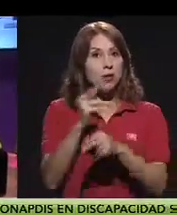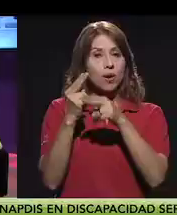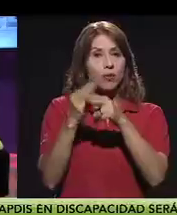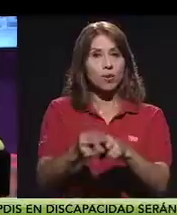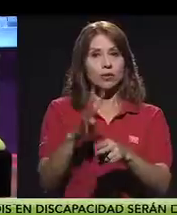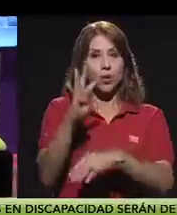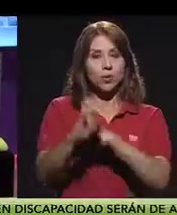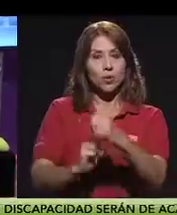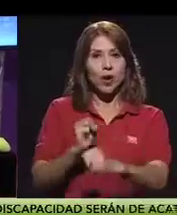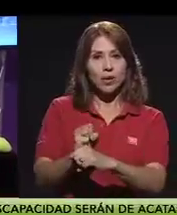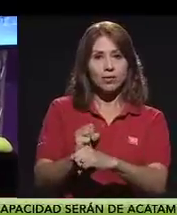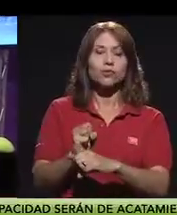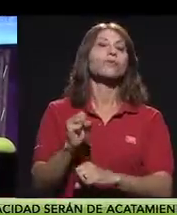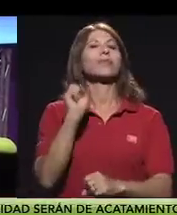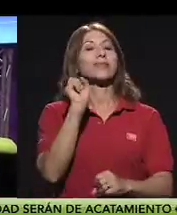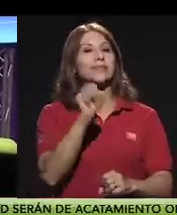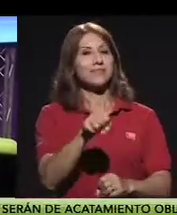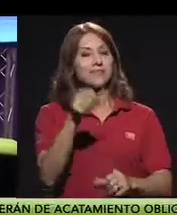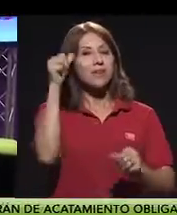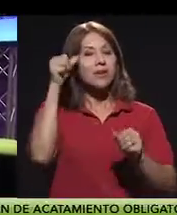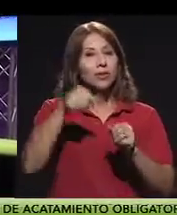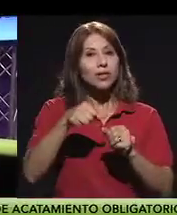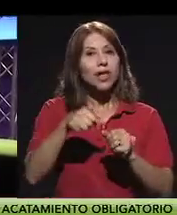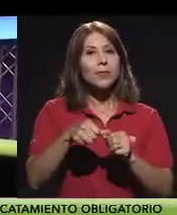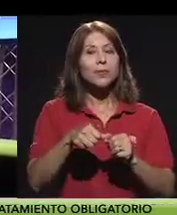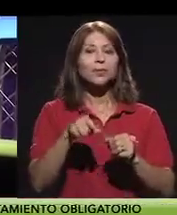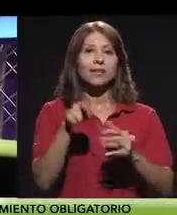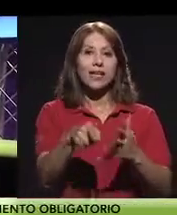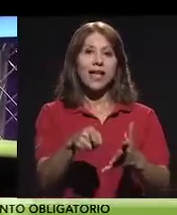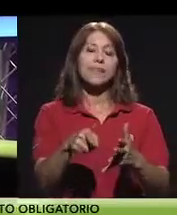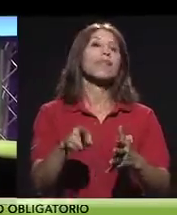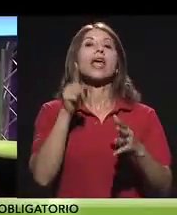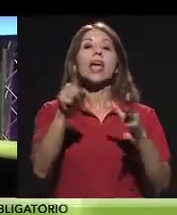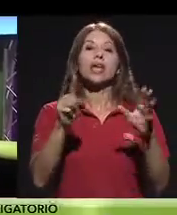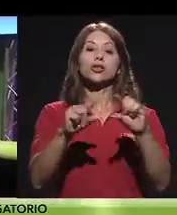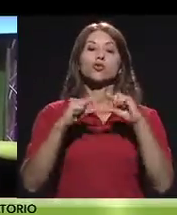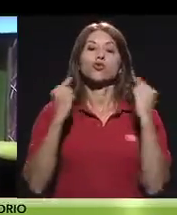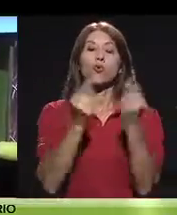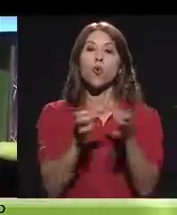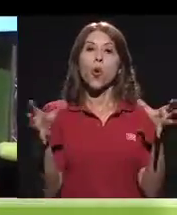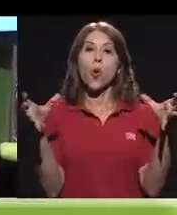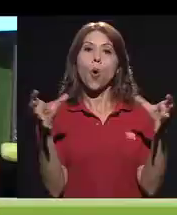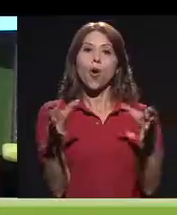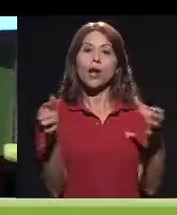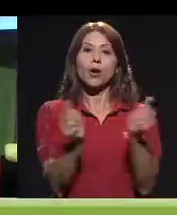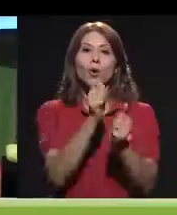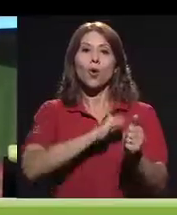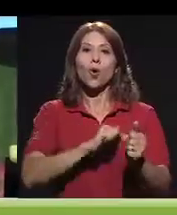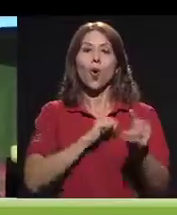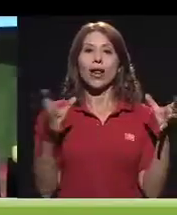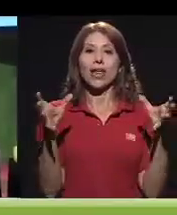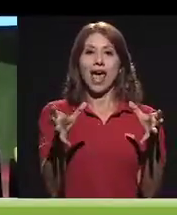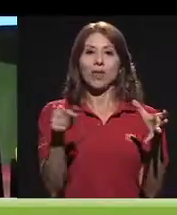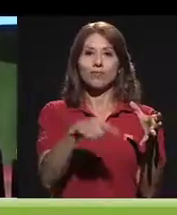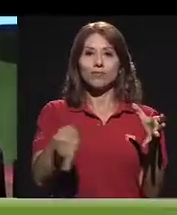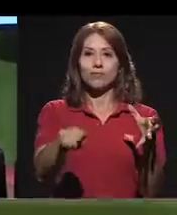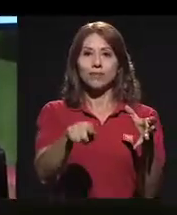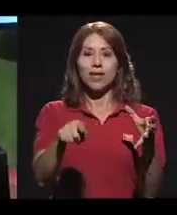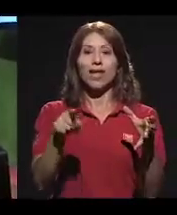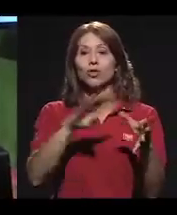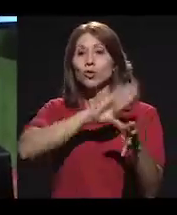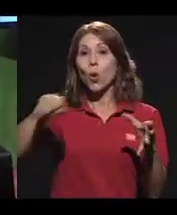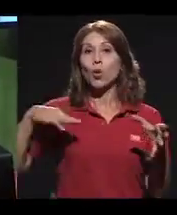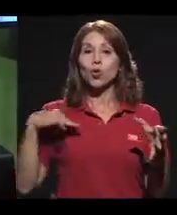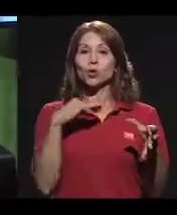que la parte institucional. ¿Es así? Sí, recordemos que, digamos, es un órgano colegiado. Los órganos colegiados se conforman en el momento en que